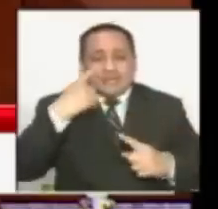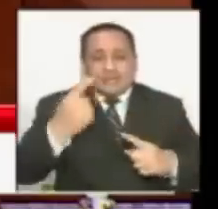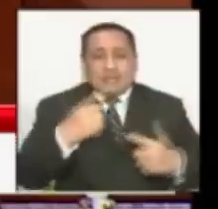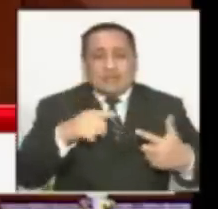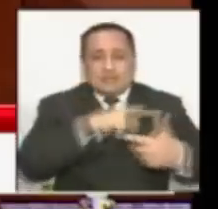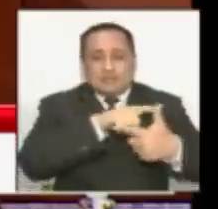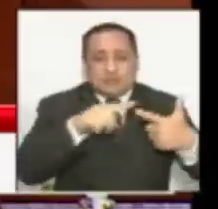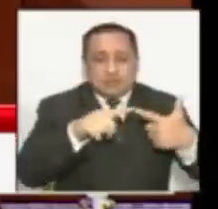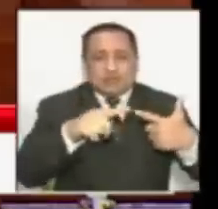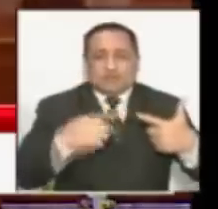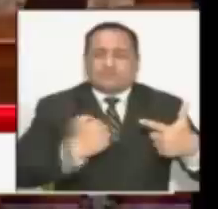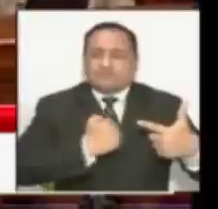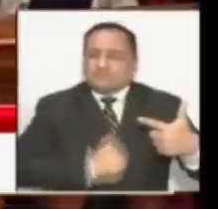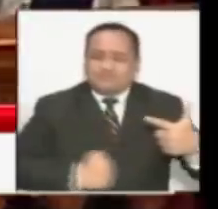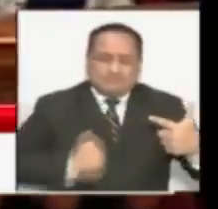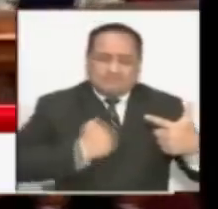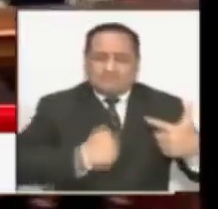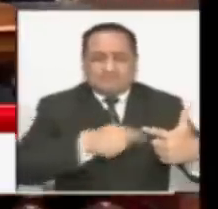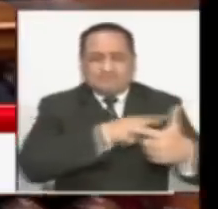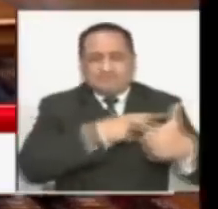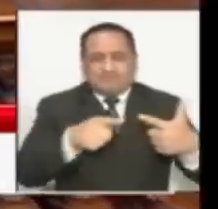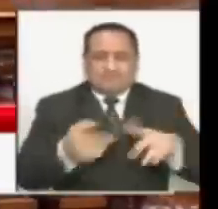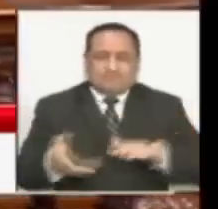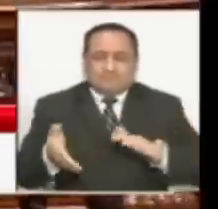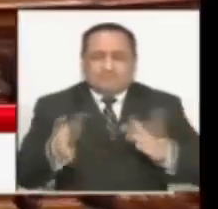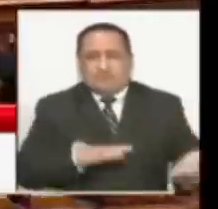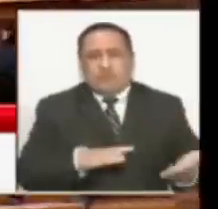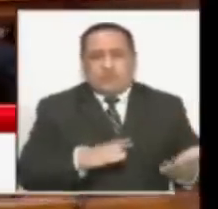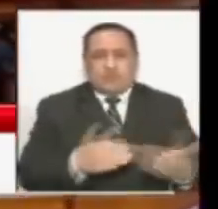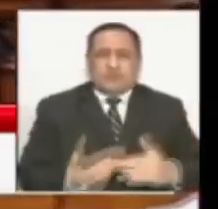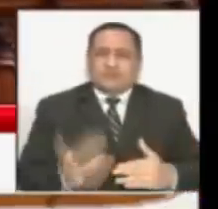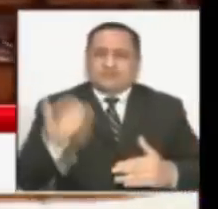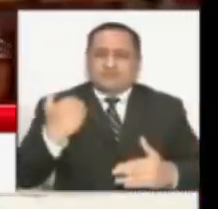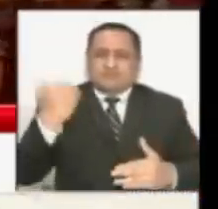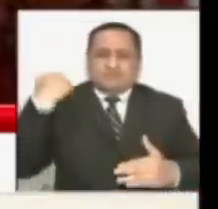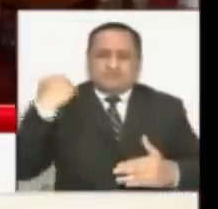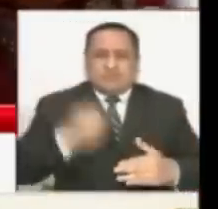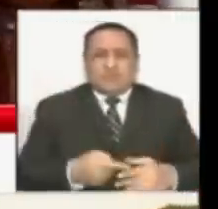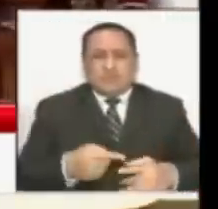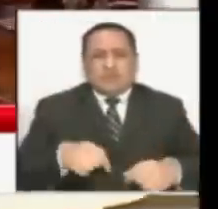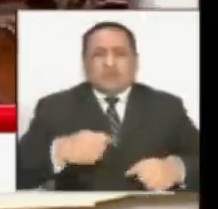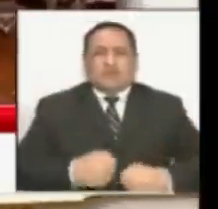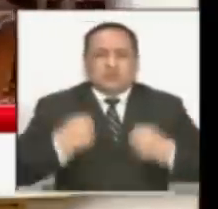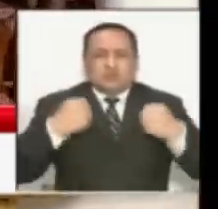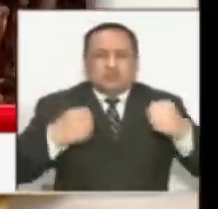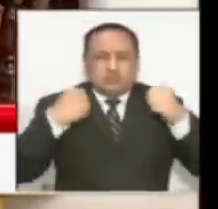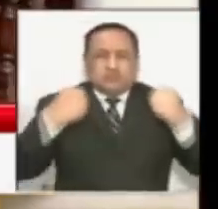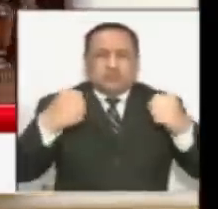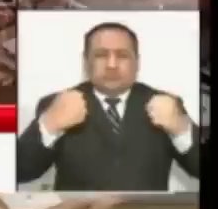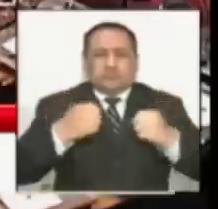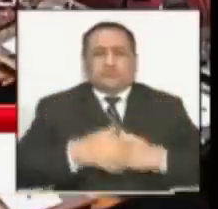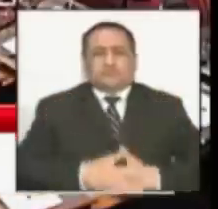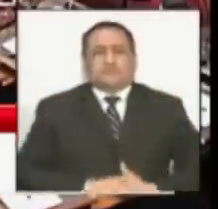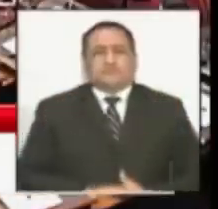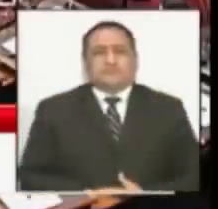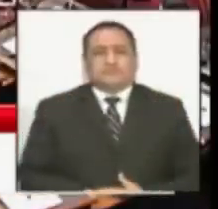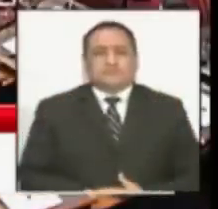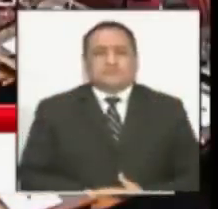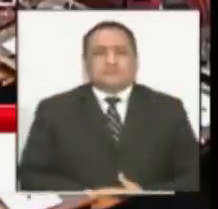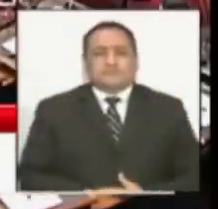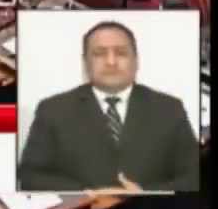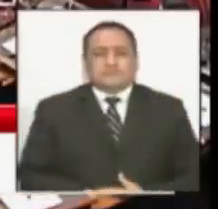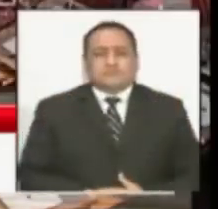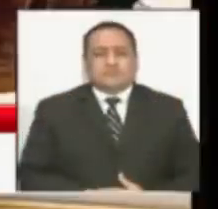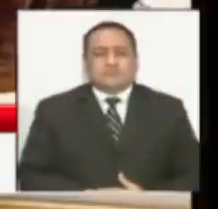Camargo, lamentablemente fallecidos durante las últimas jornadas,